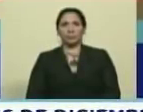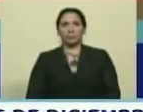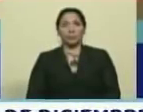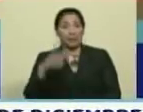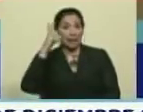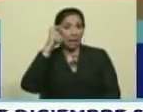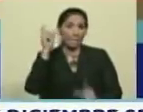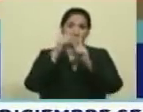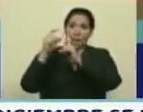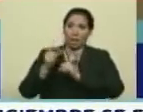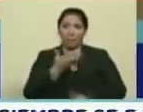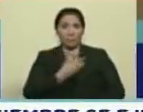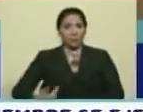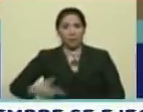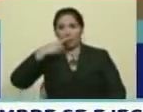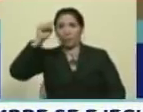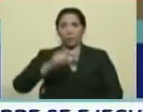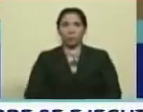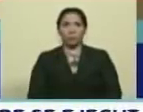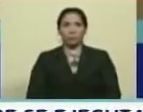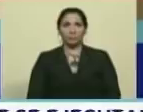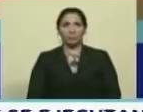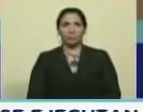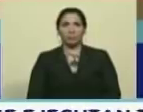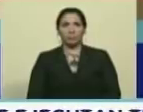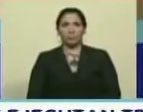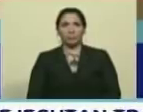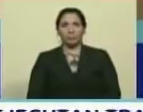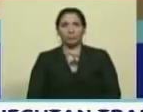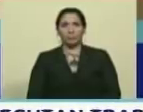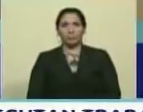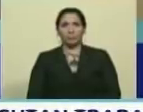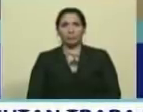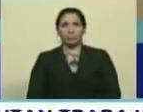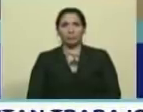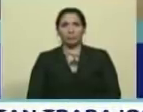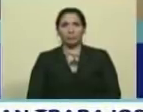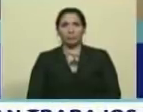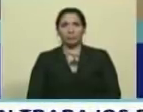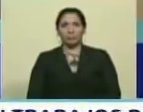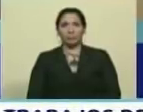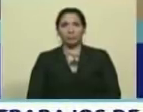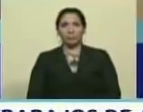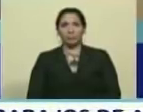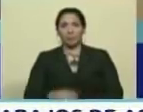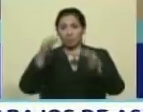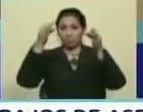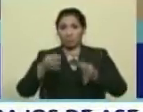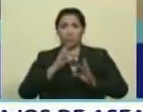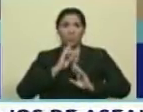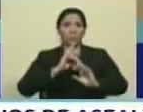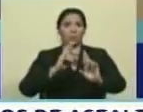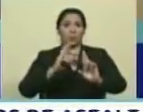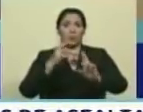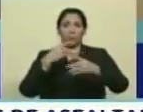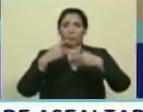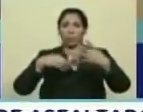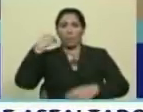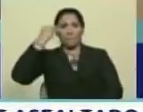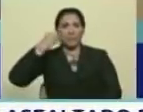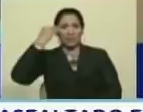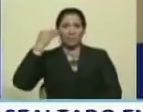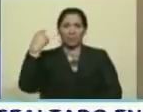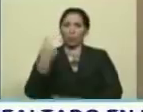Escuchamos palabras del presidente de la República Bolivariana, Nicolás Maduro Moros, una propuesta concreta, generar un pensamiento